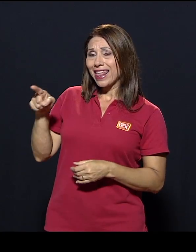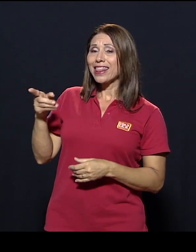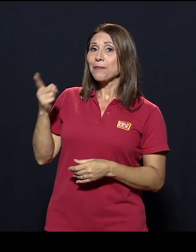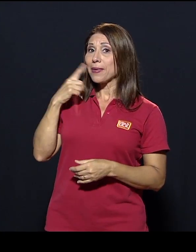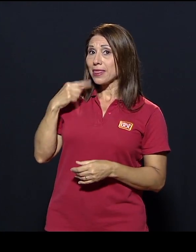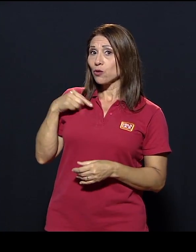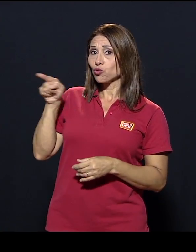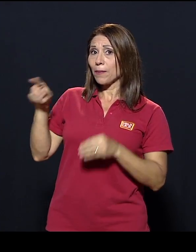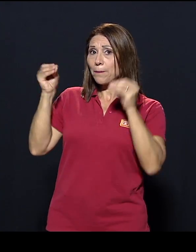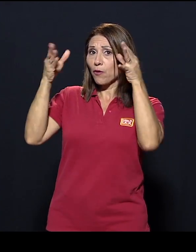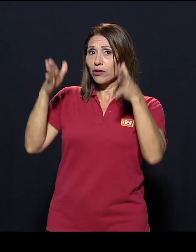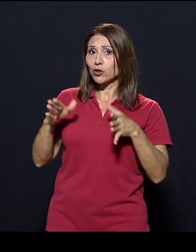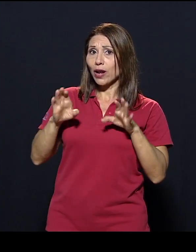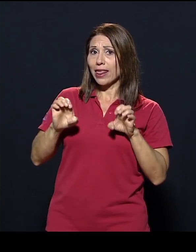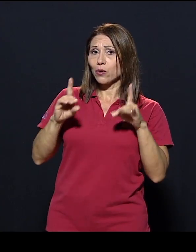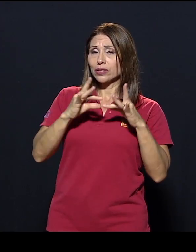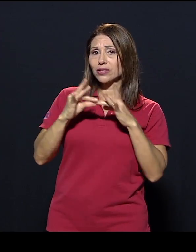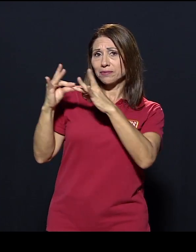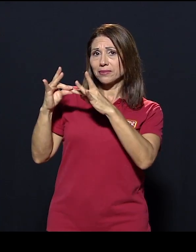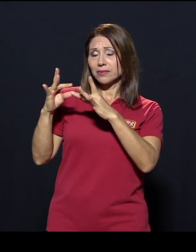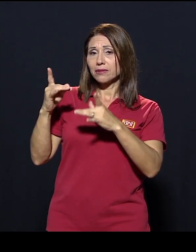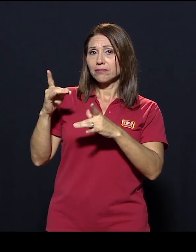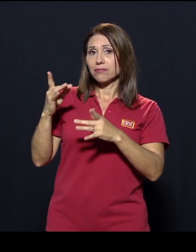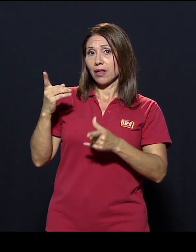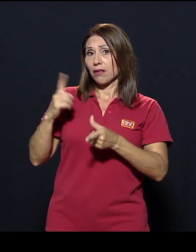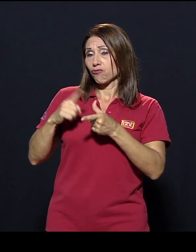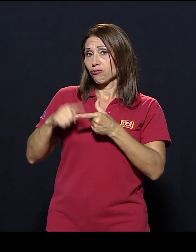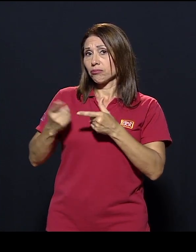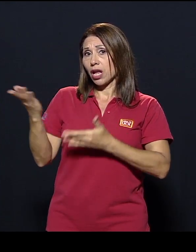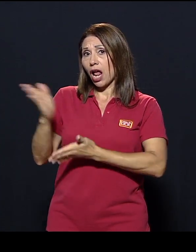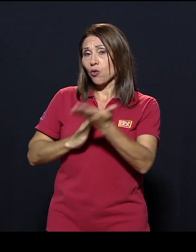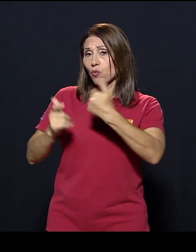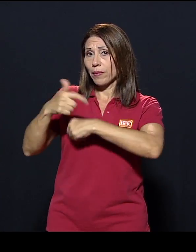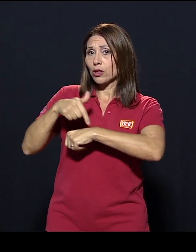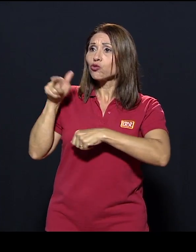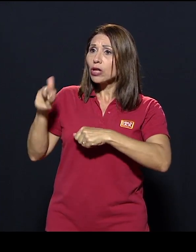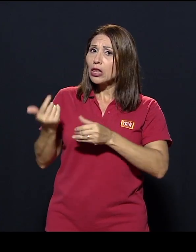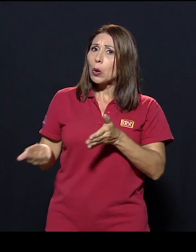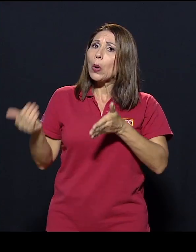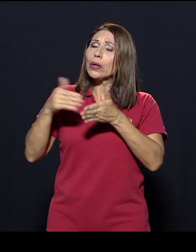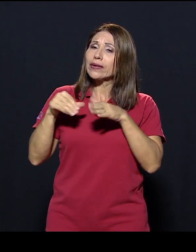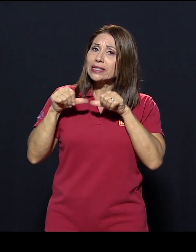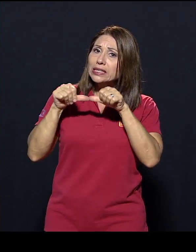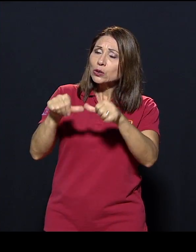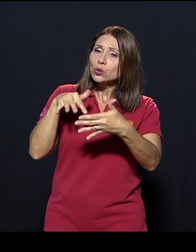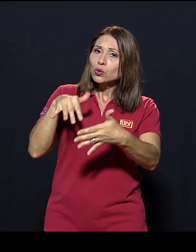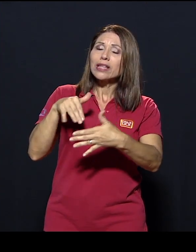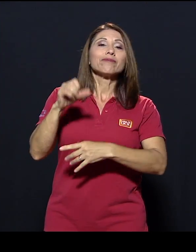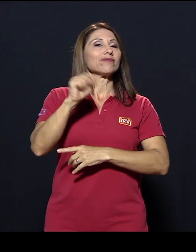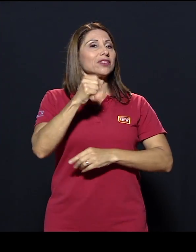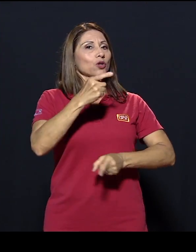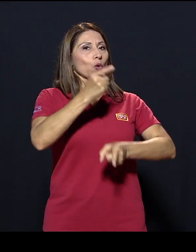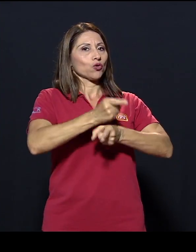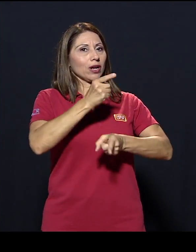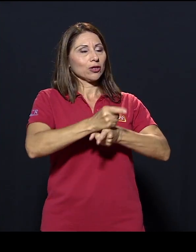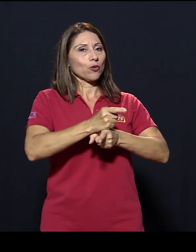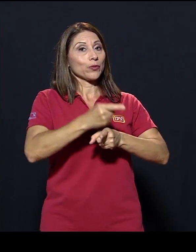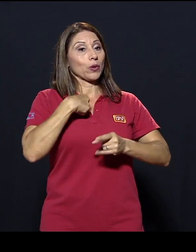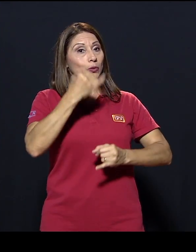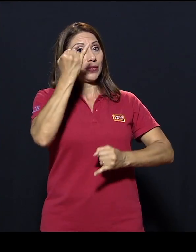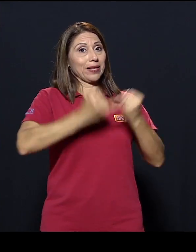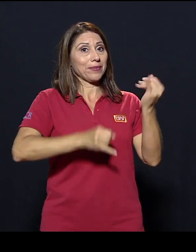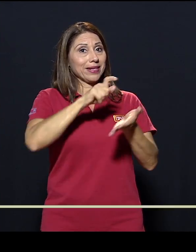habías contado antes que sos profesora de educación especial, entonces en algún momento retomaste los estudios. 2 años después de que